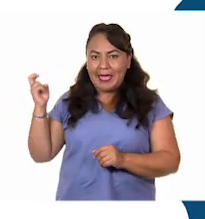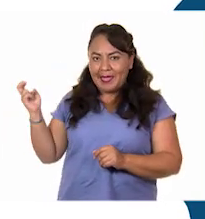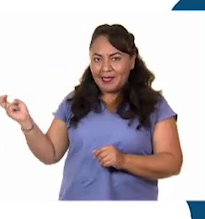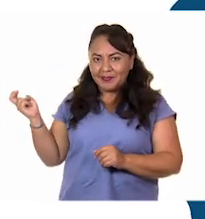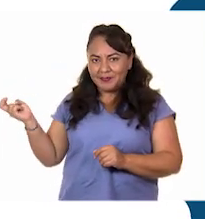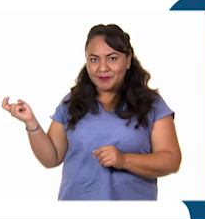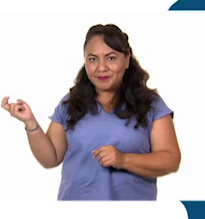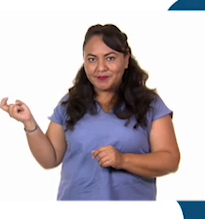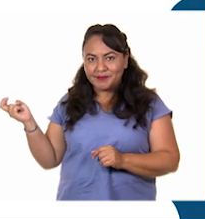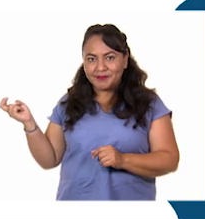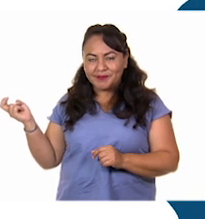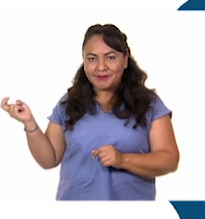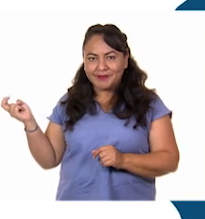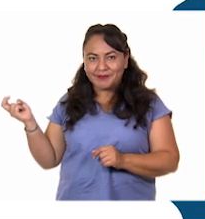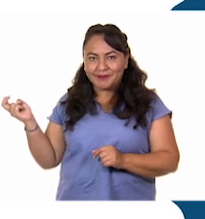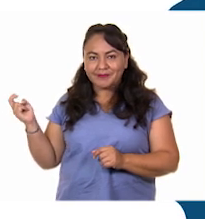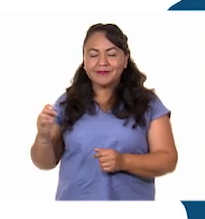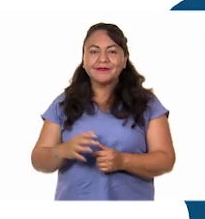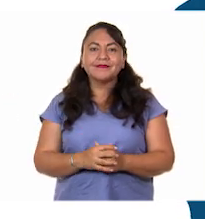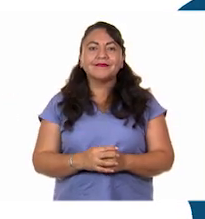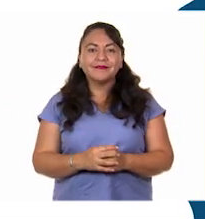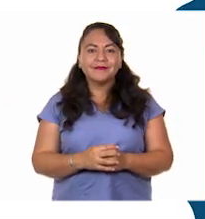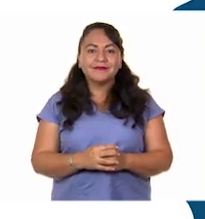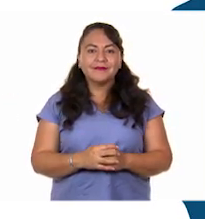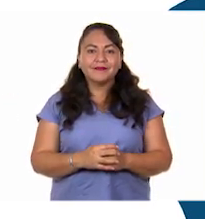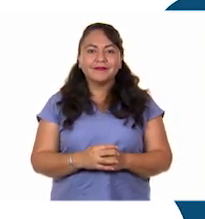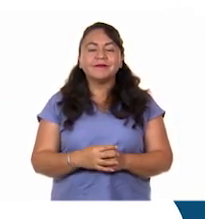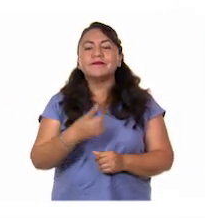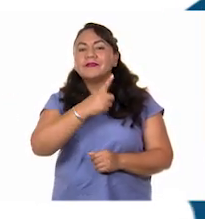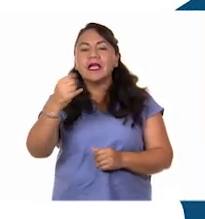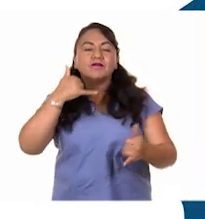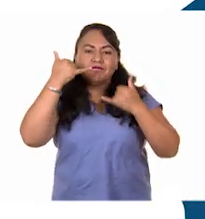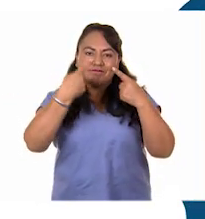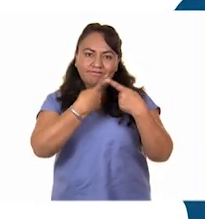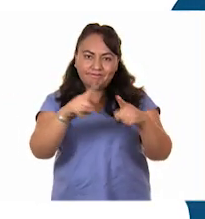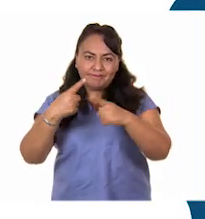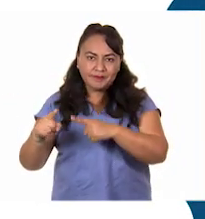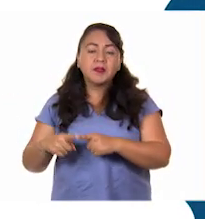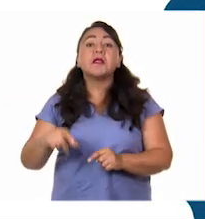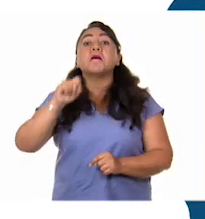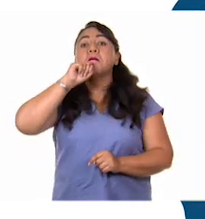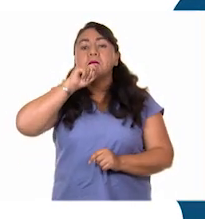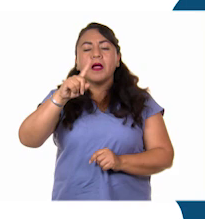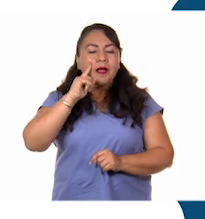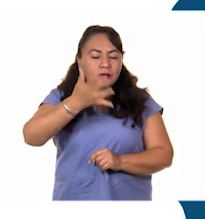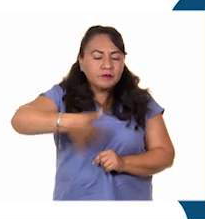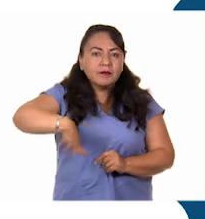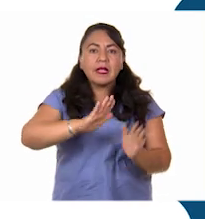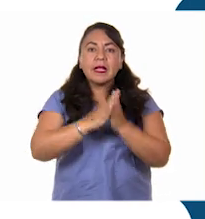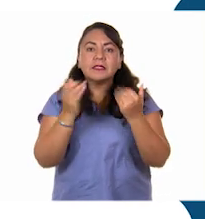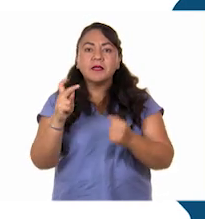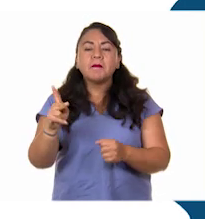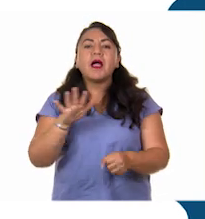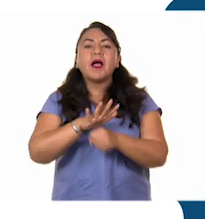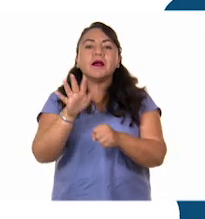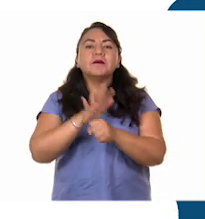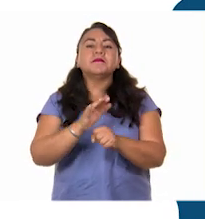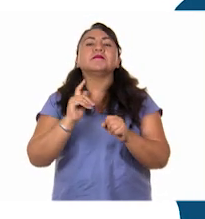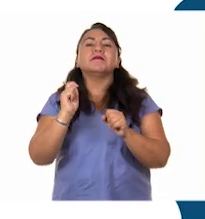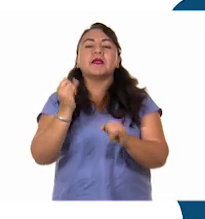41 72 04 13 con 100 líneas. También puedes encontrar los libros de texto en la